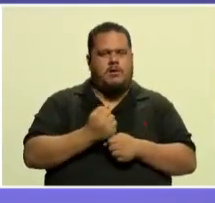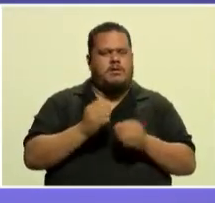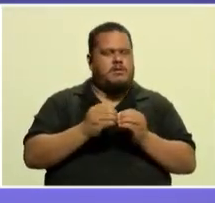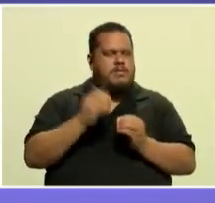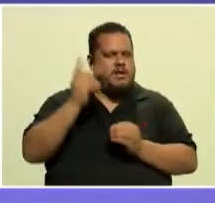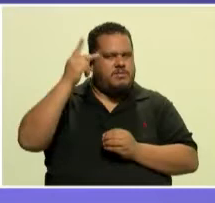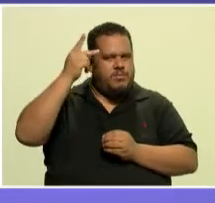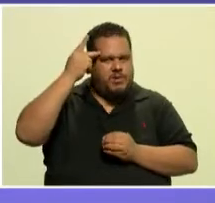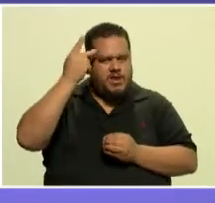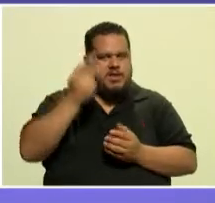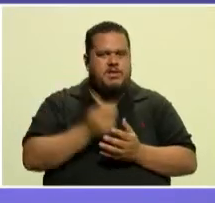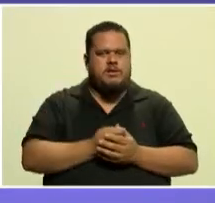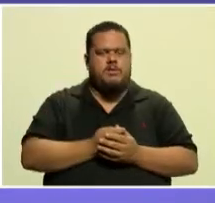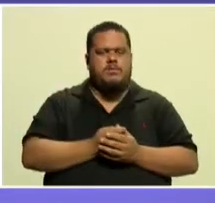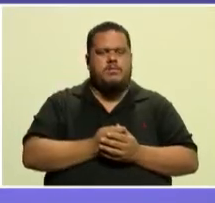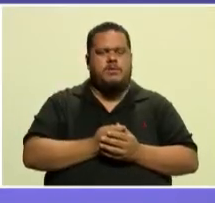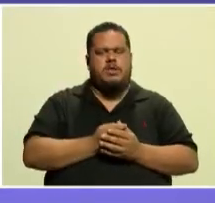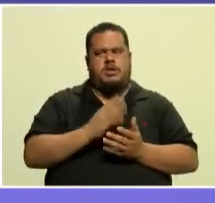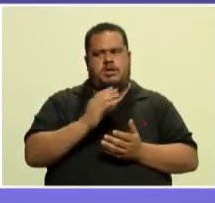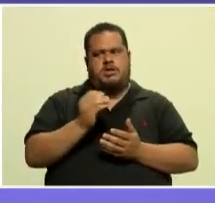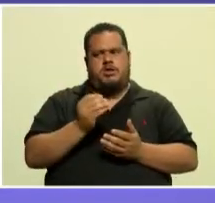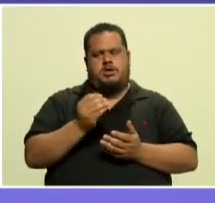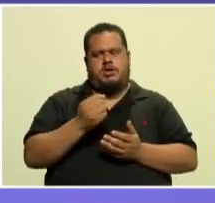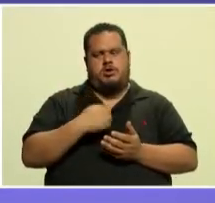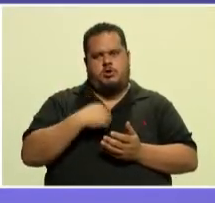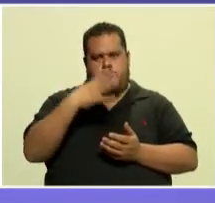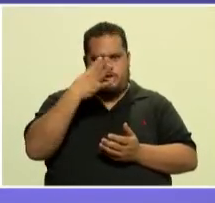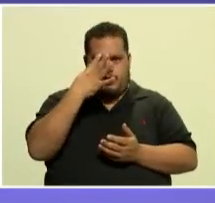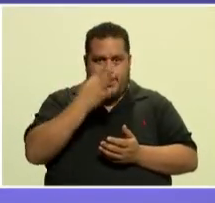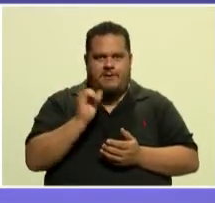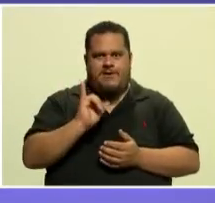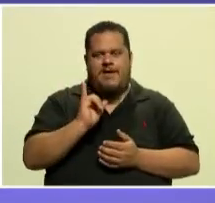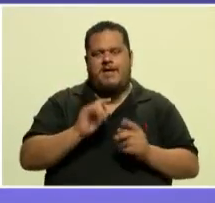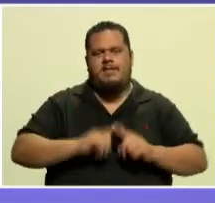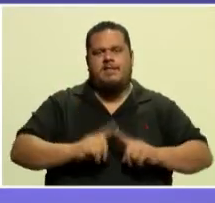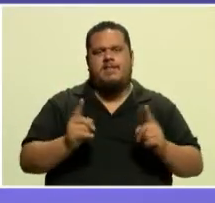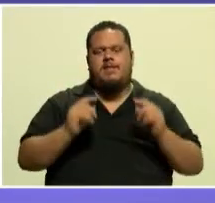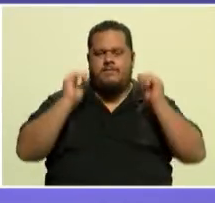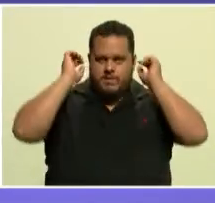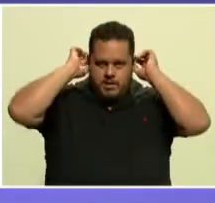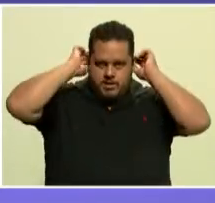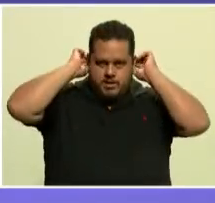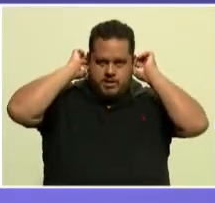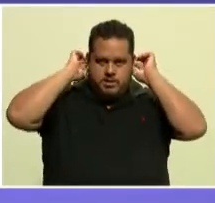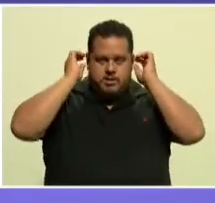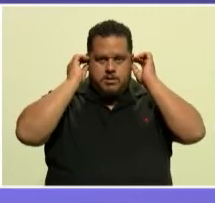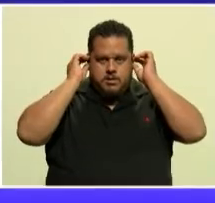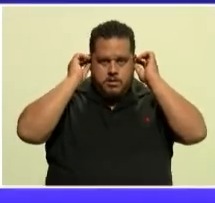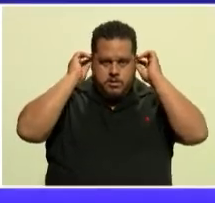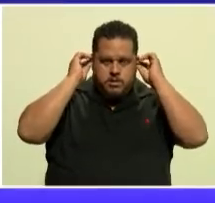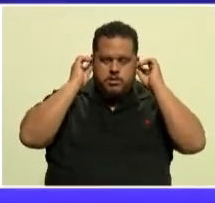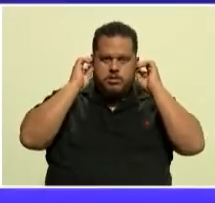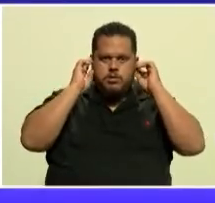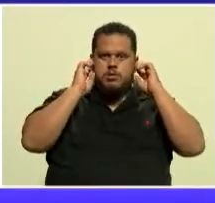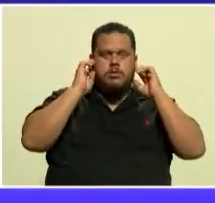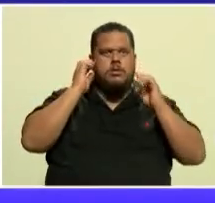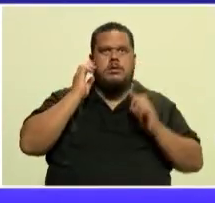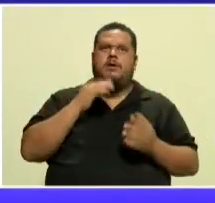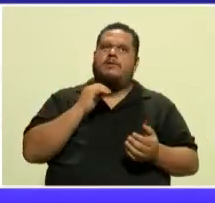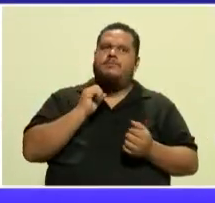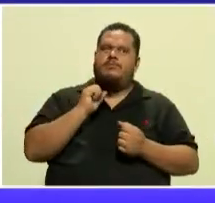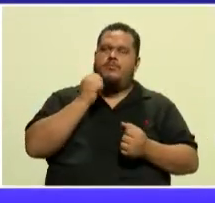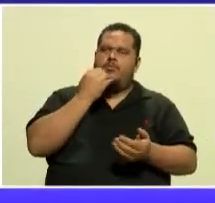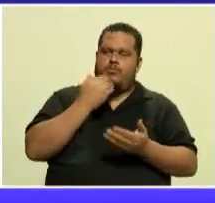política, y yo creo que esa es la gran diferencia. Es que bueno, esto que me decís,